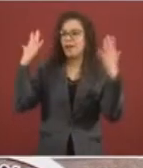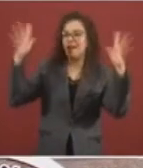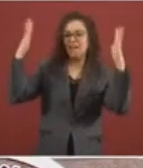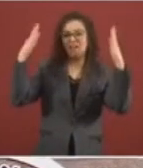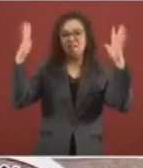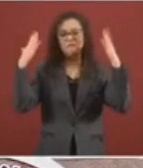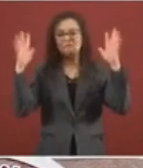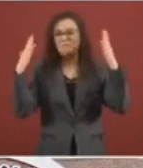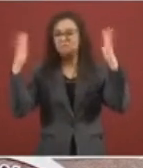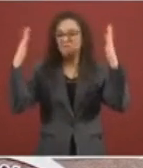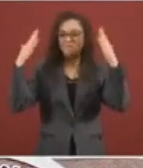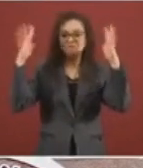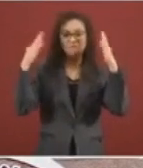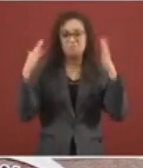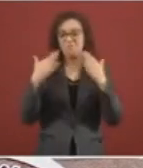a